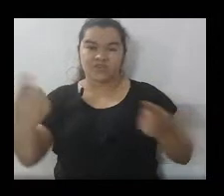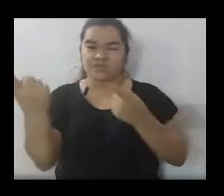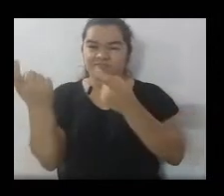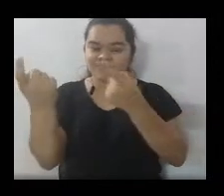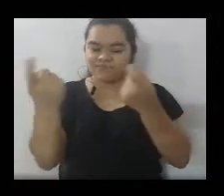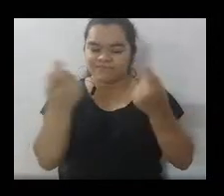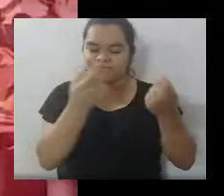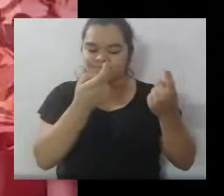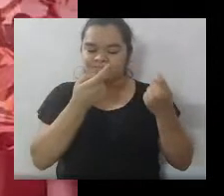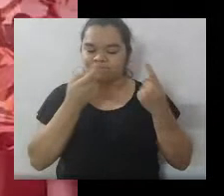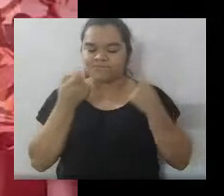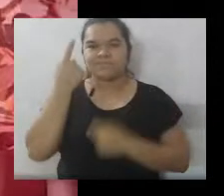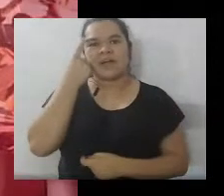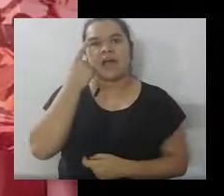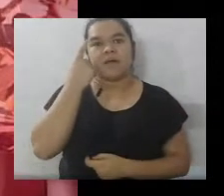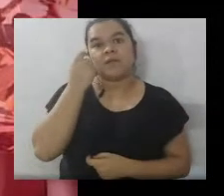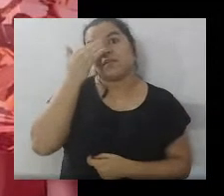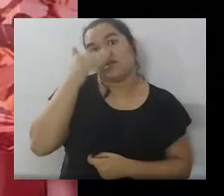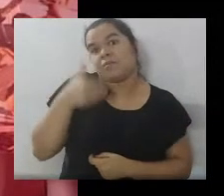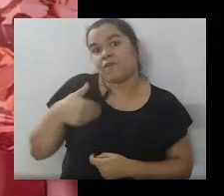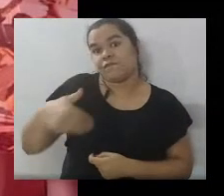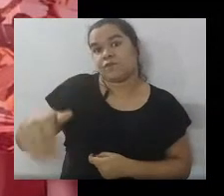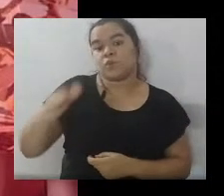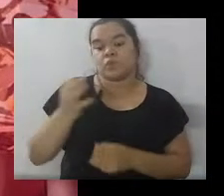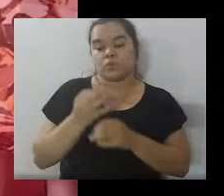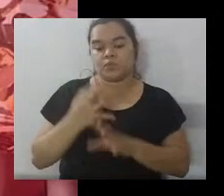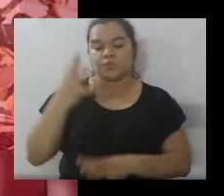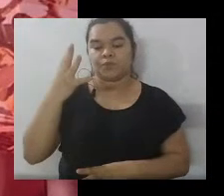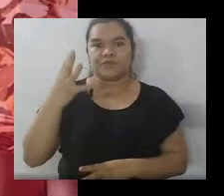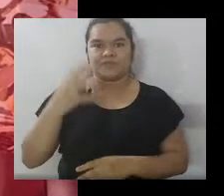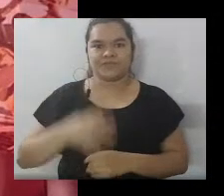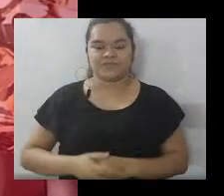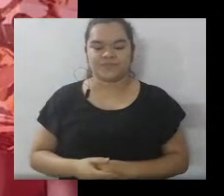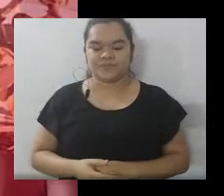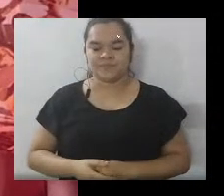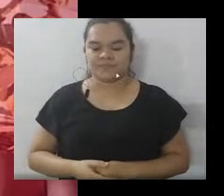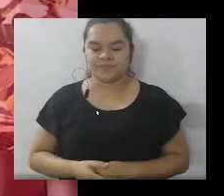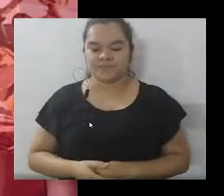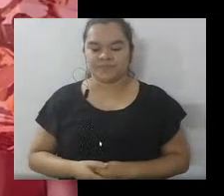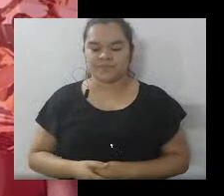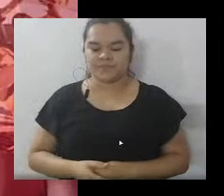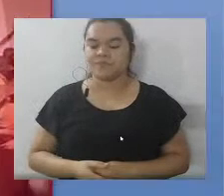y herramientas para poder afrontar una vida profesional.